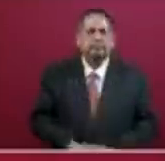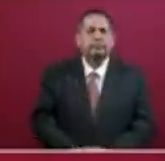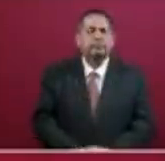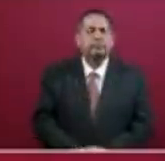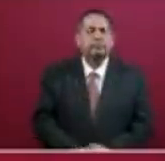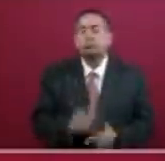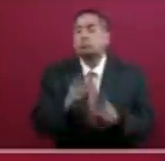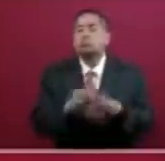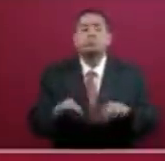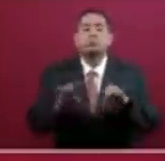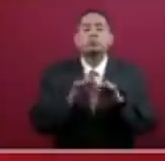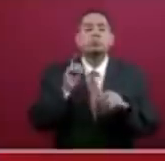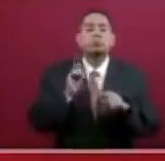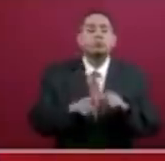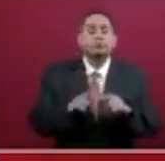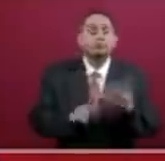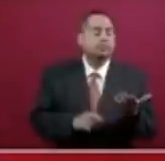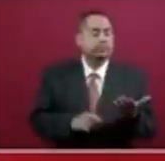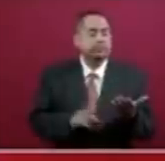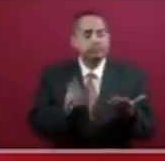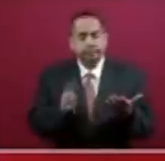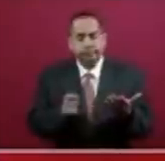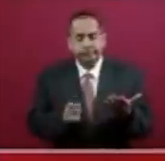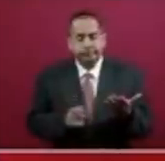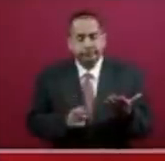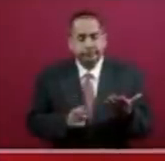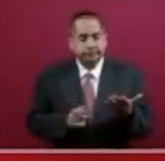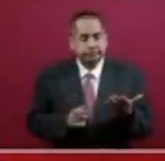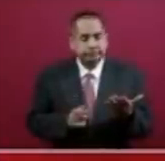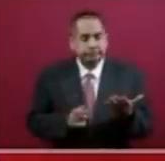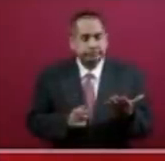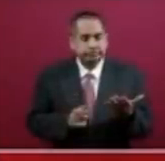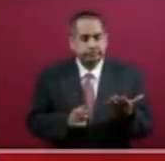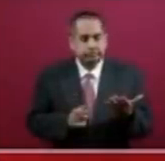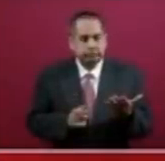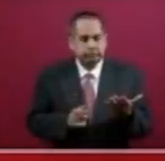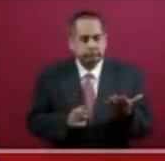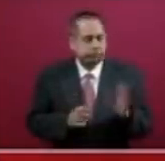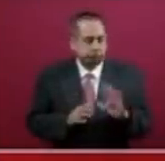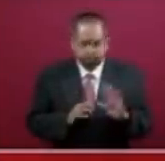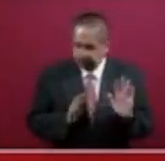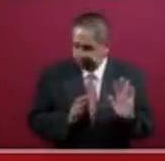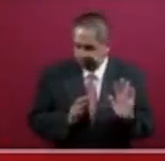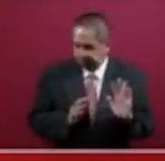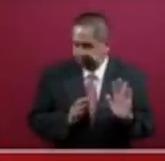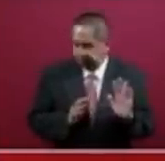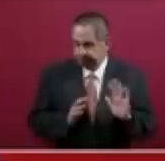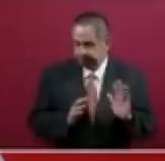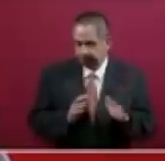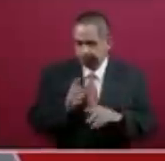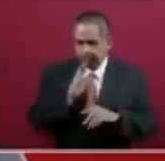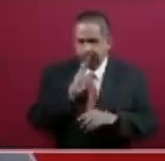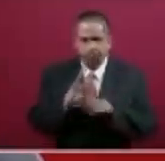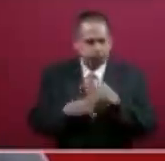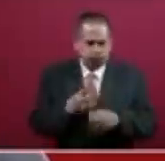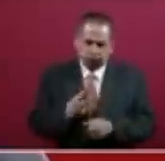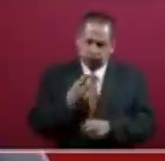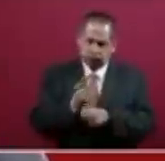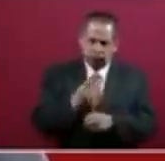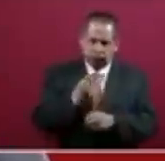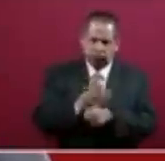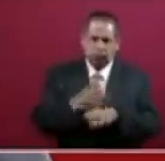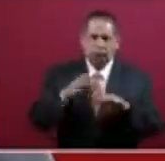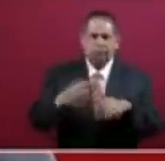Lo importante es de que ya vamos a solucionar el problema de